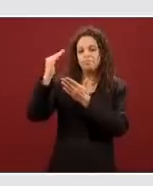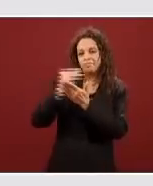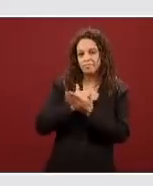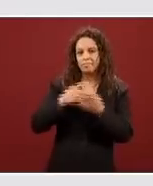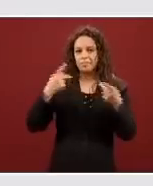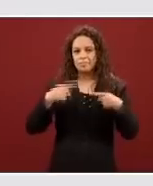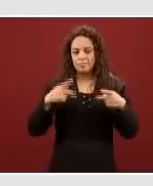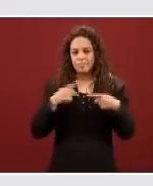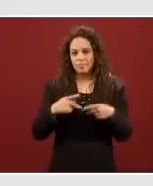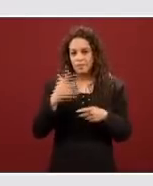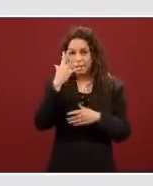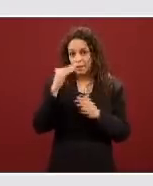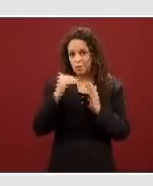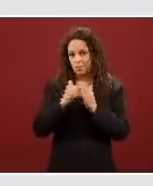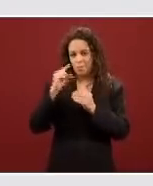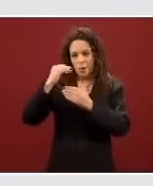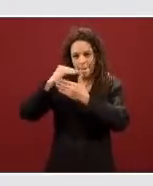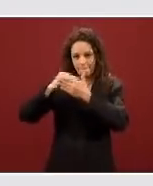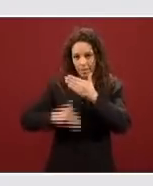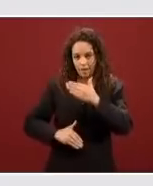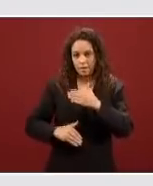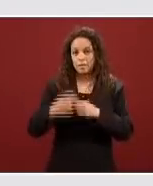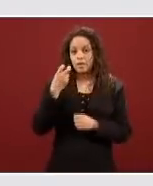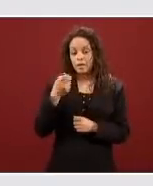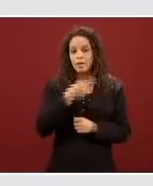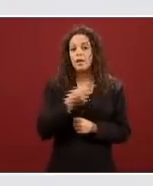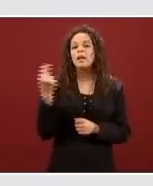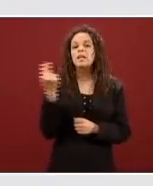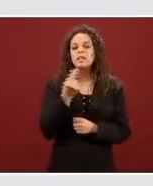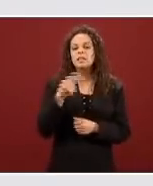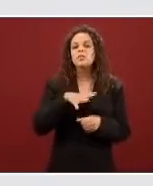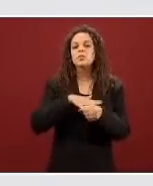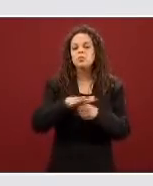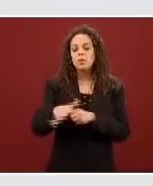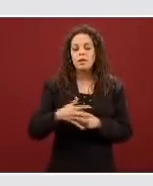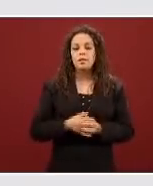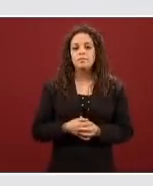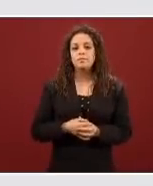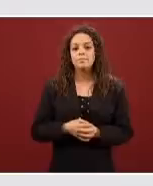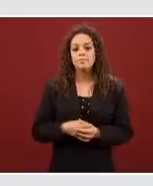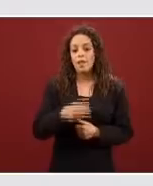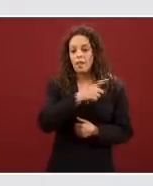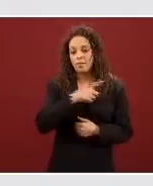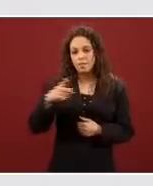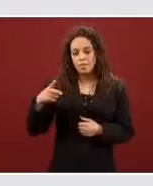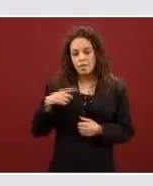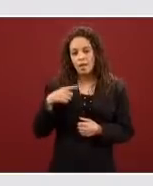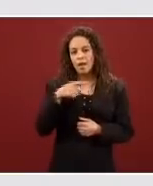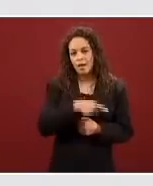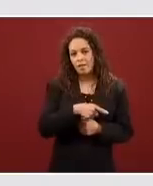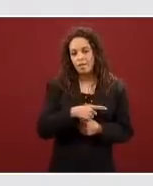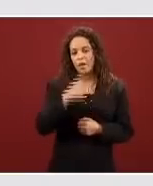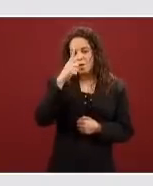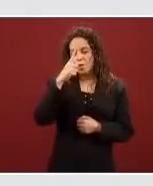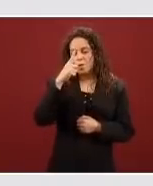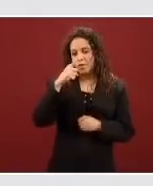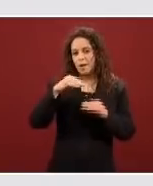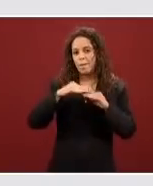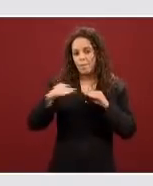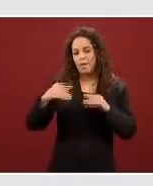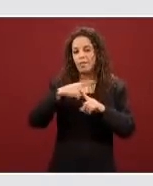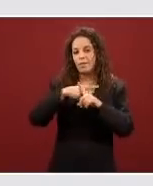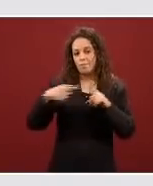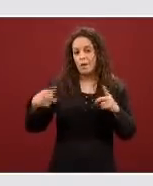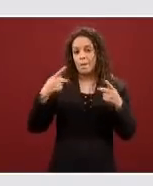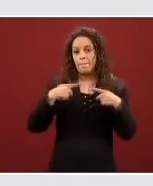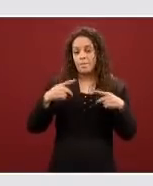de menos de 5.000 personas, estas hay que tomar en cuenta que haya la sana distancia de 1.5 metros entre persona y